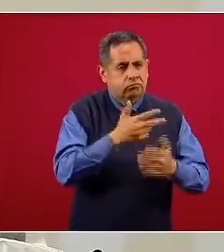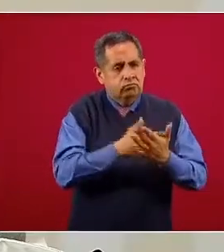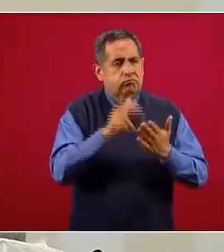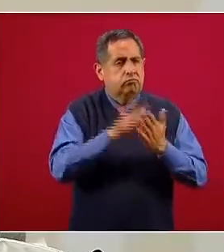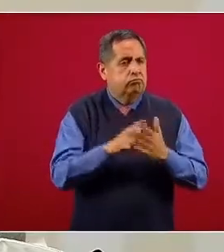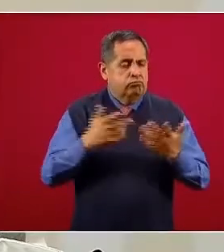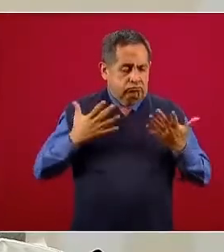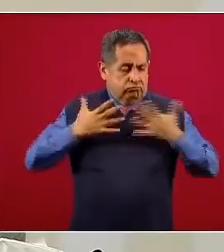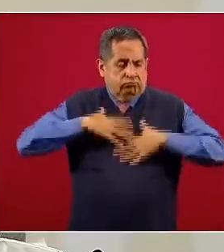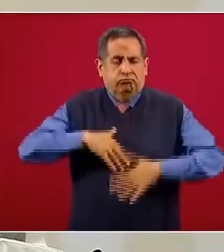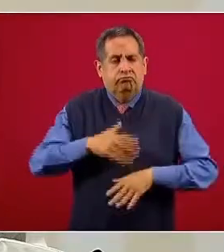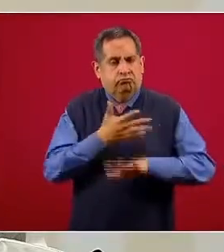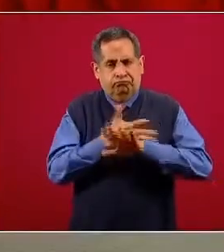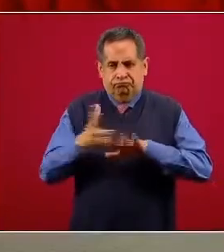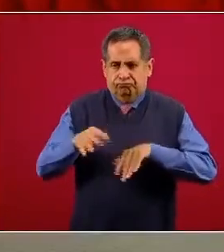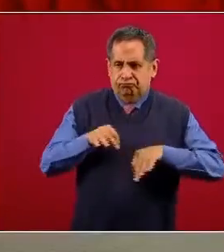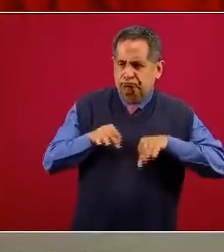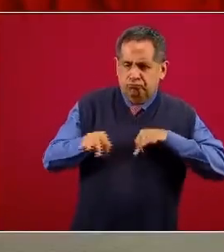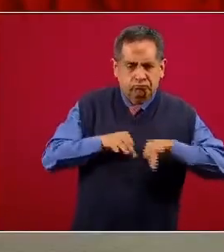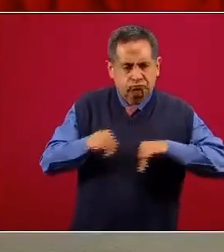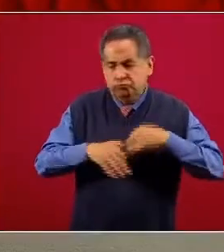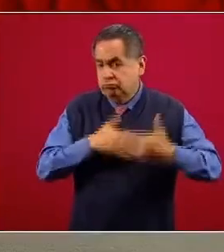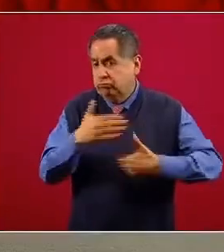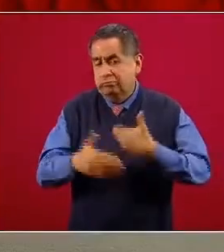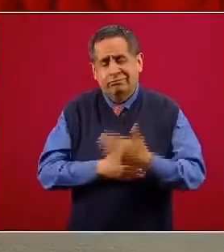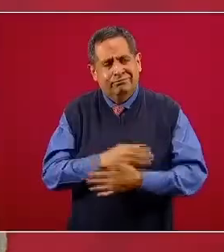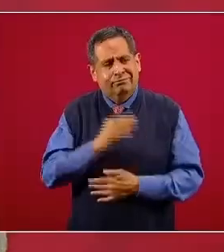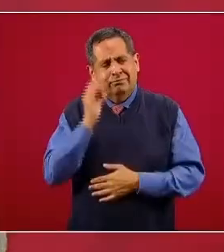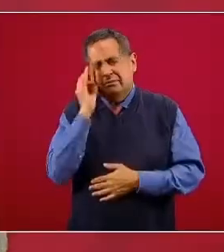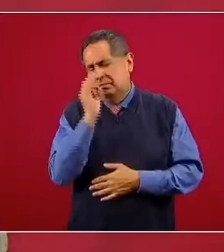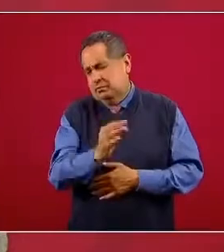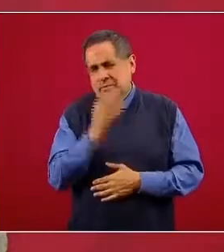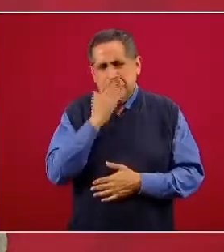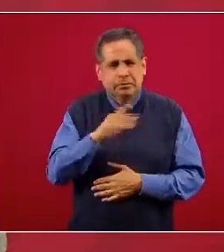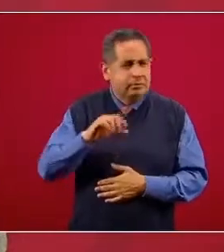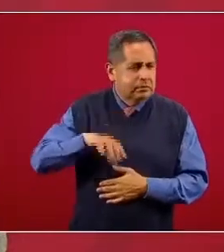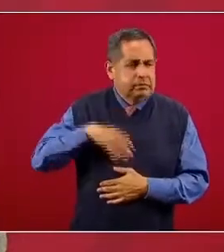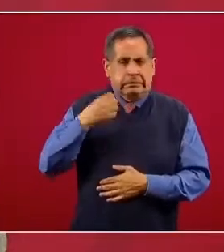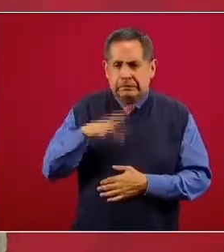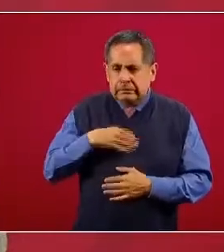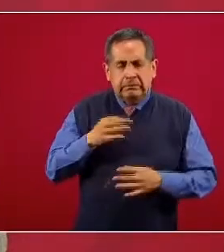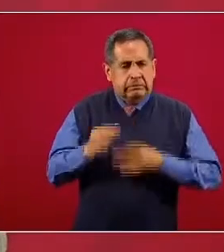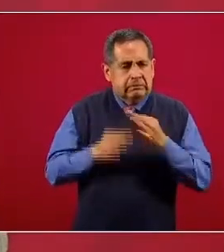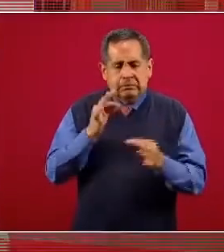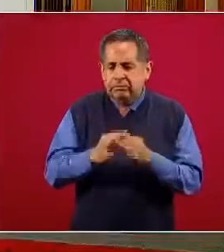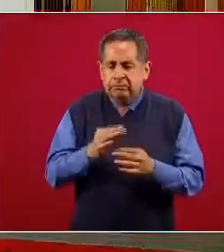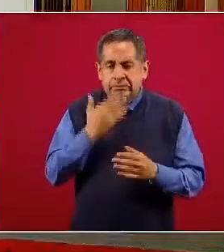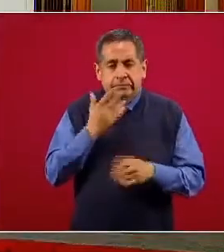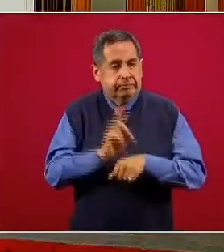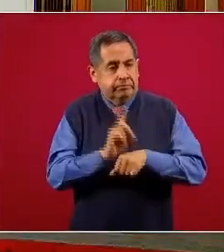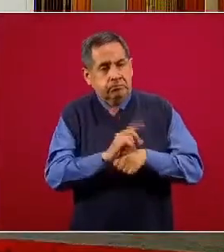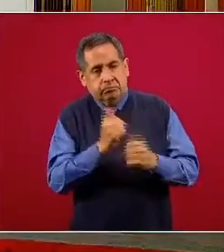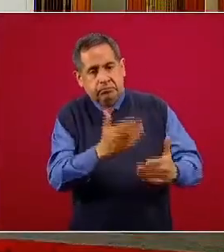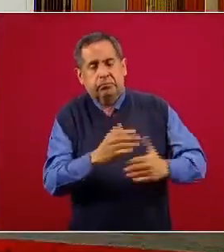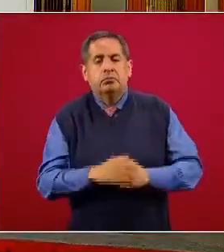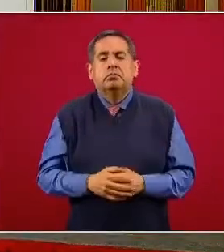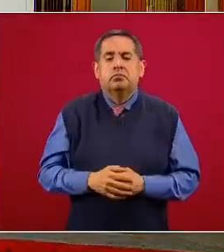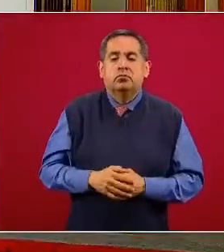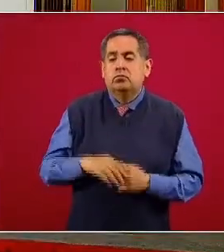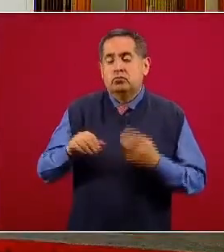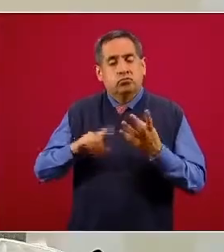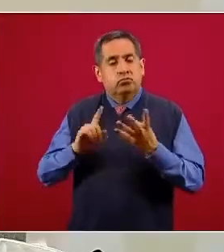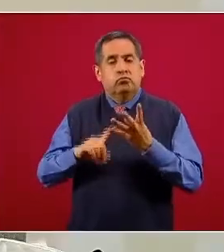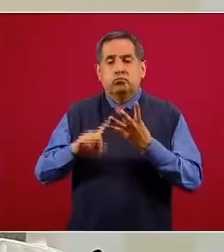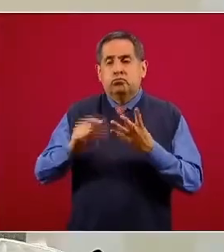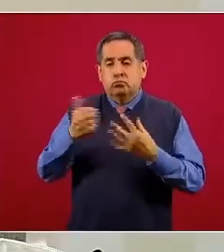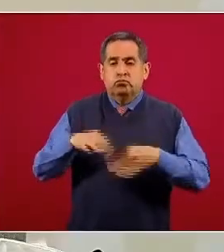bata blanca de que siguen trabajando y dando lo mejor de sí día tras día. Otro elemento